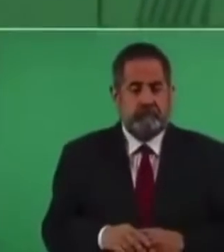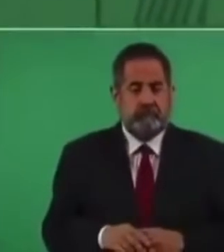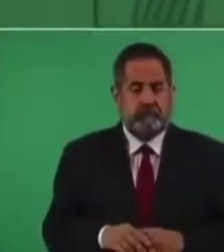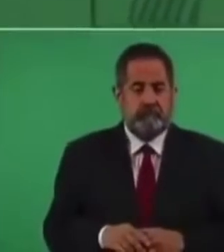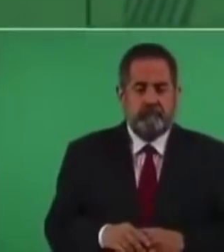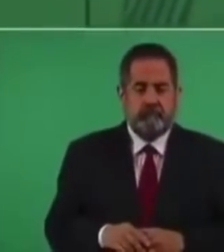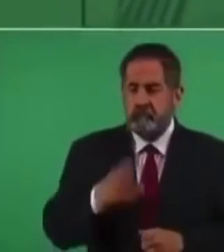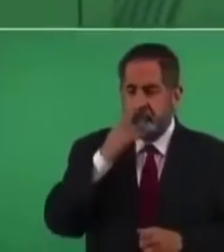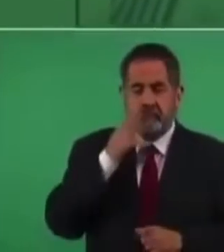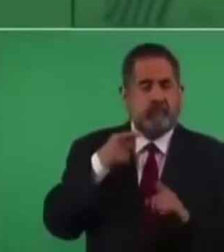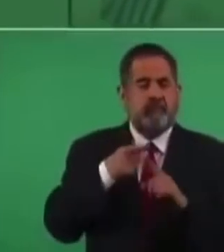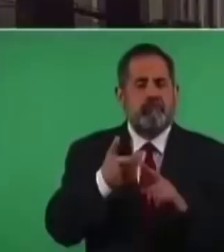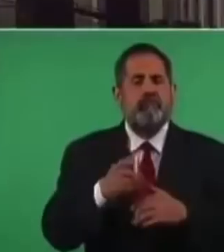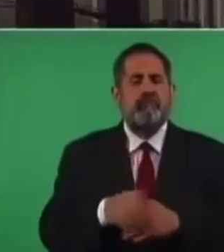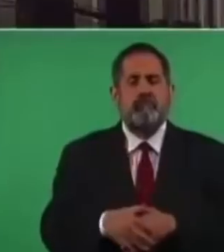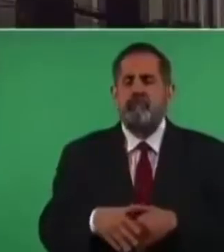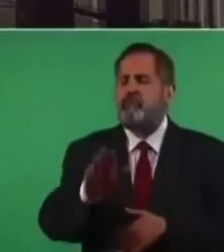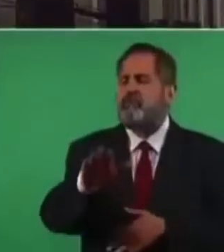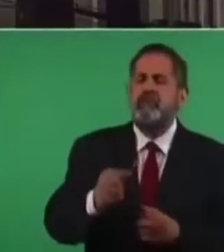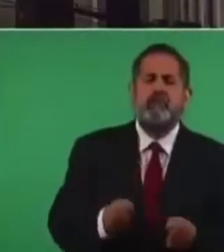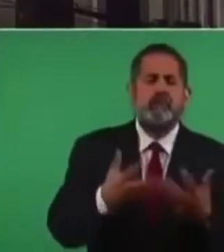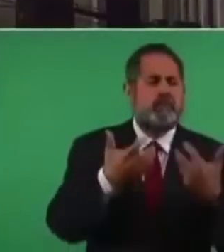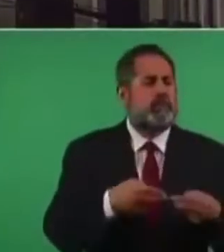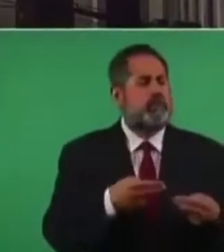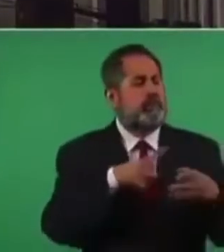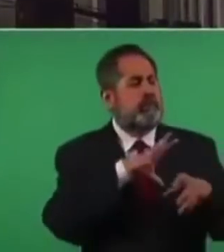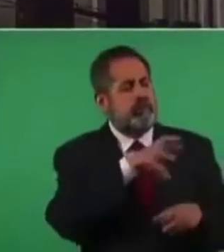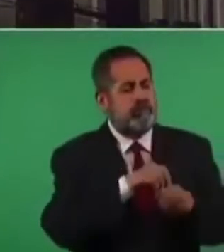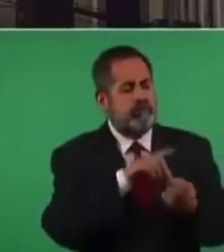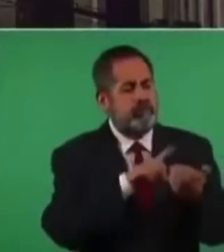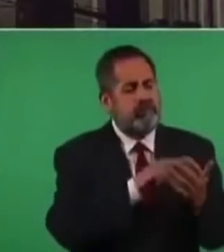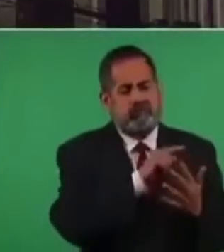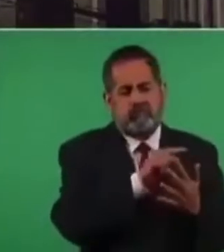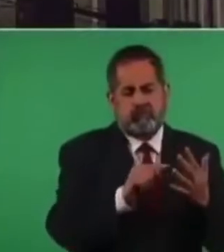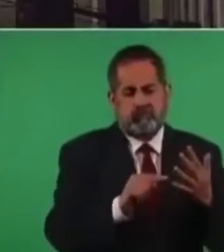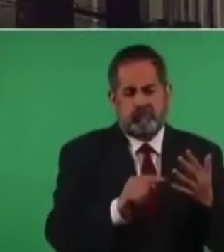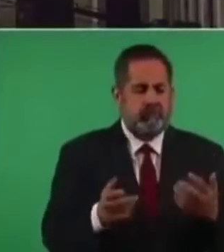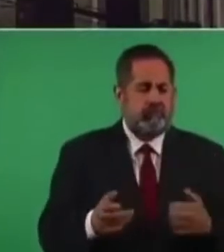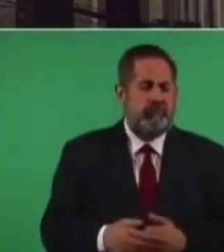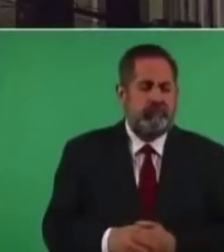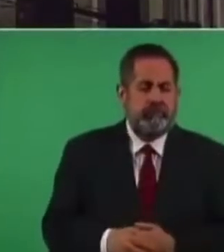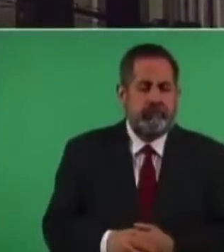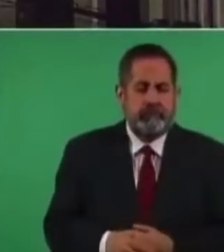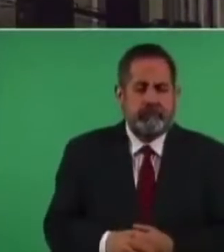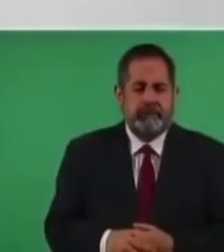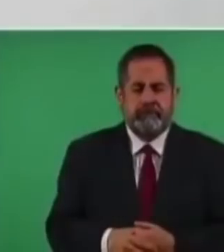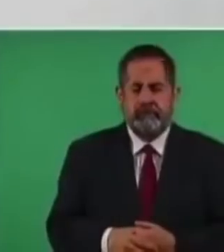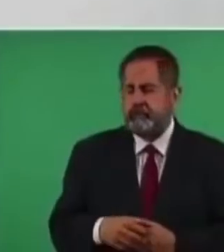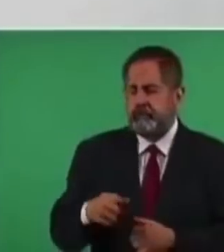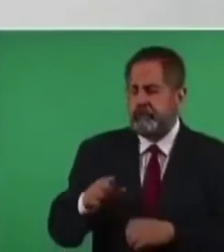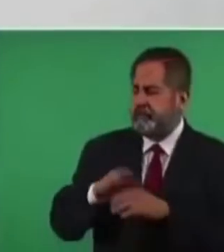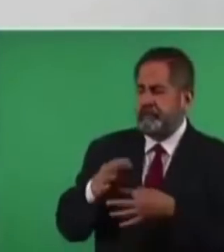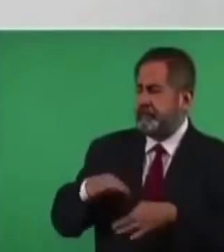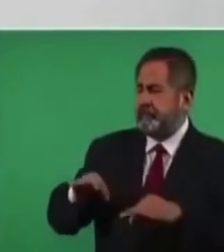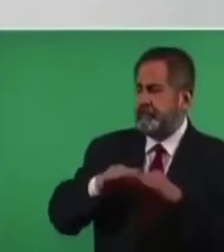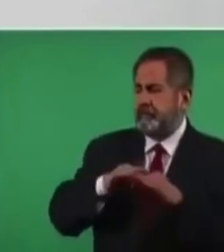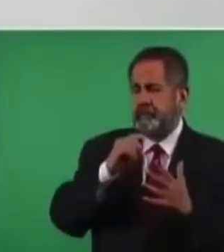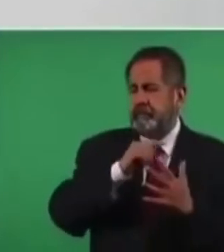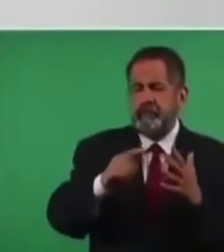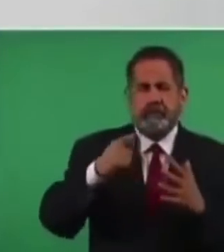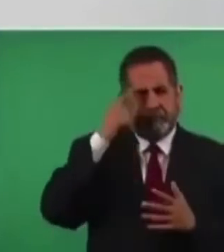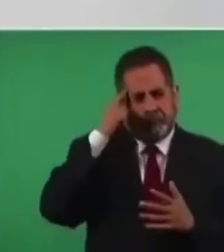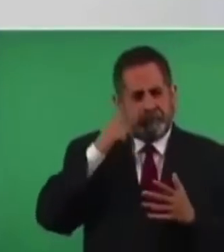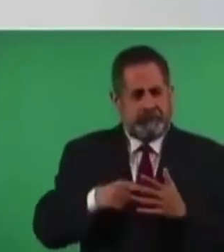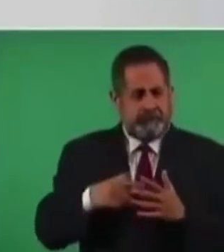por dinero con cuentas de empresa se va a reunir además de la de las principales yo